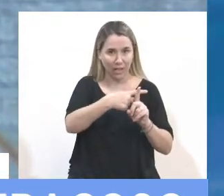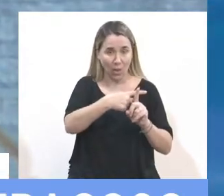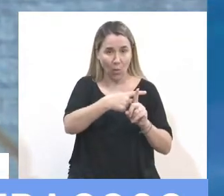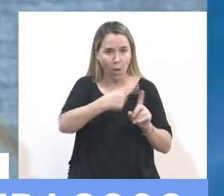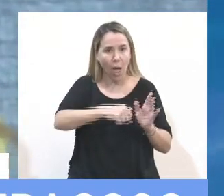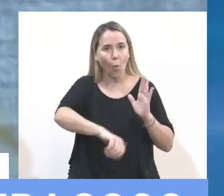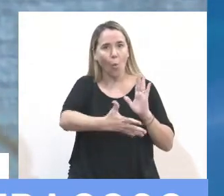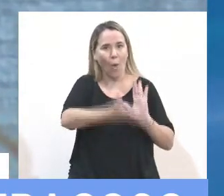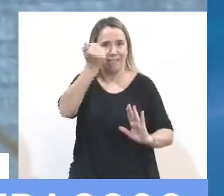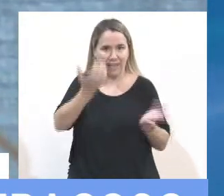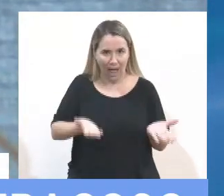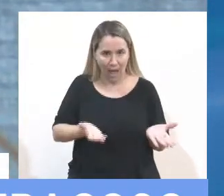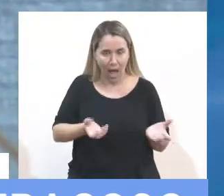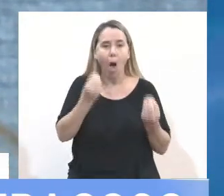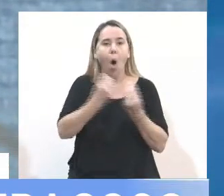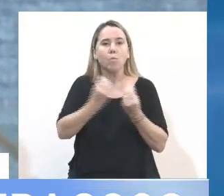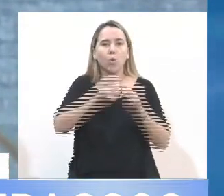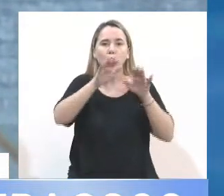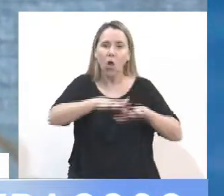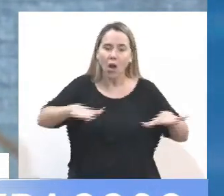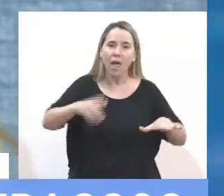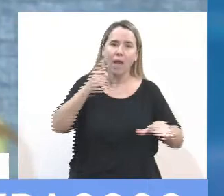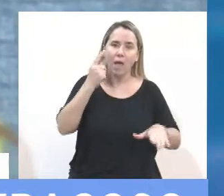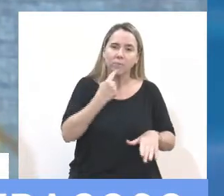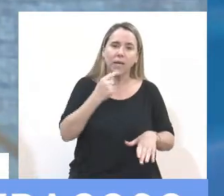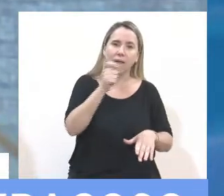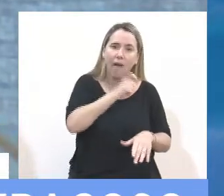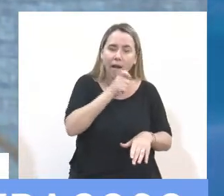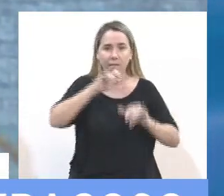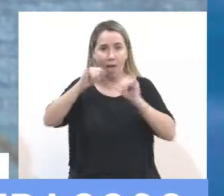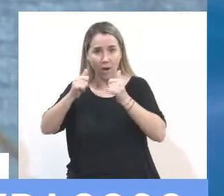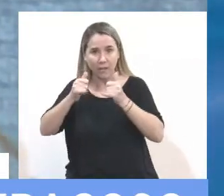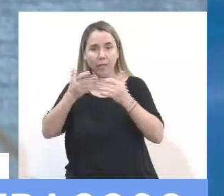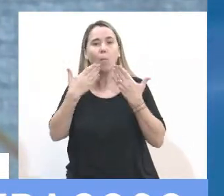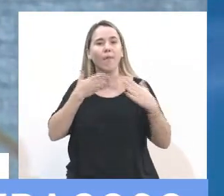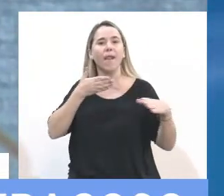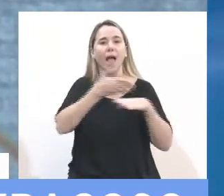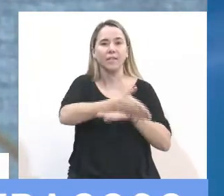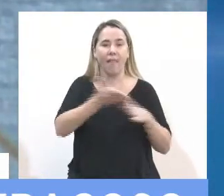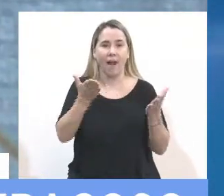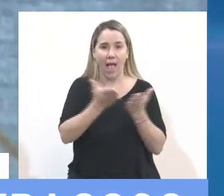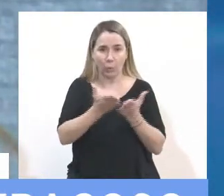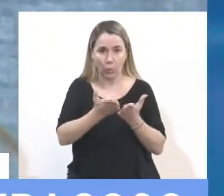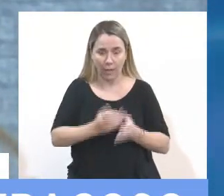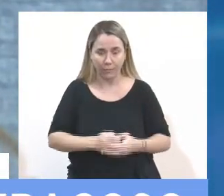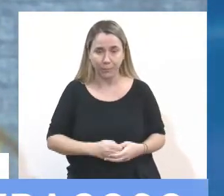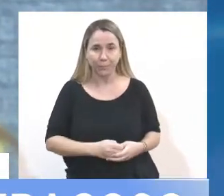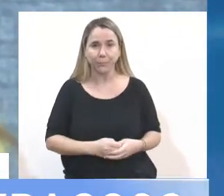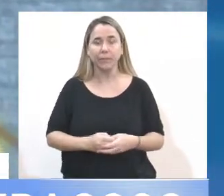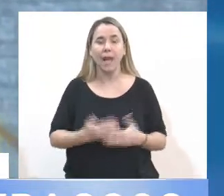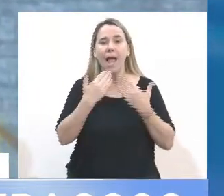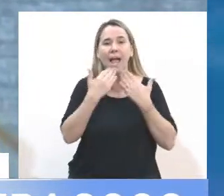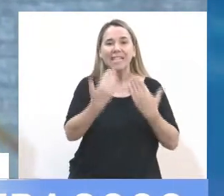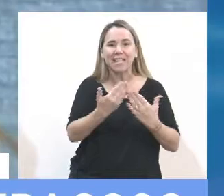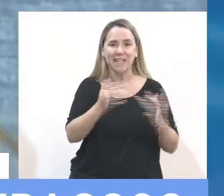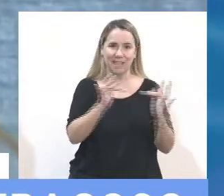ventaja. Muchos niños, niñas y adolescentes acceden a estudiar mediante